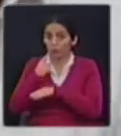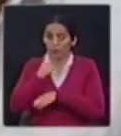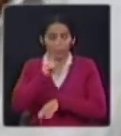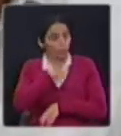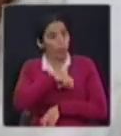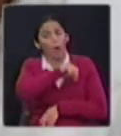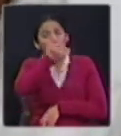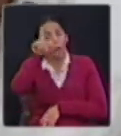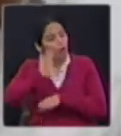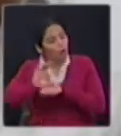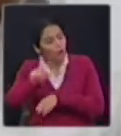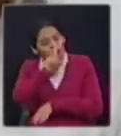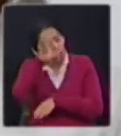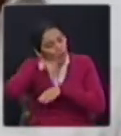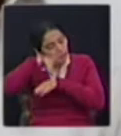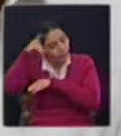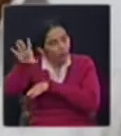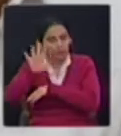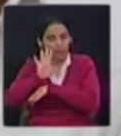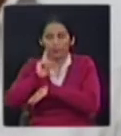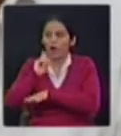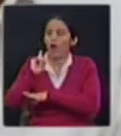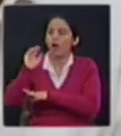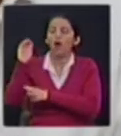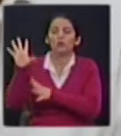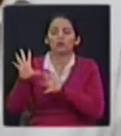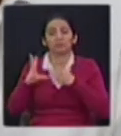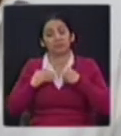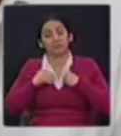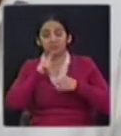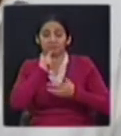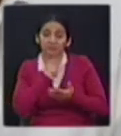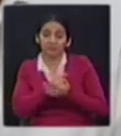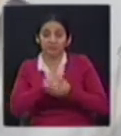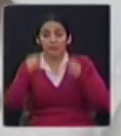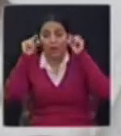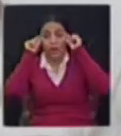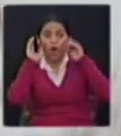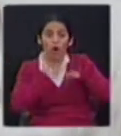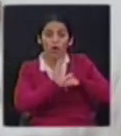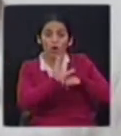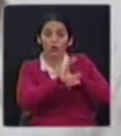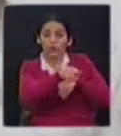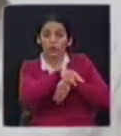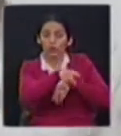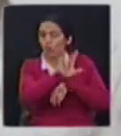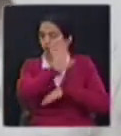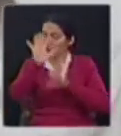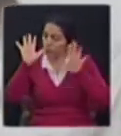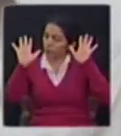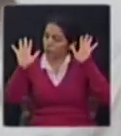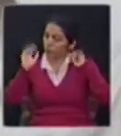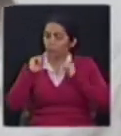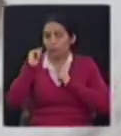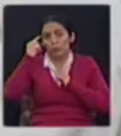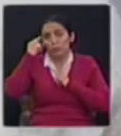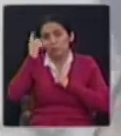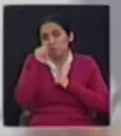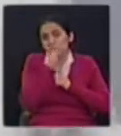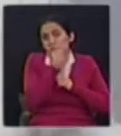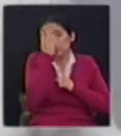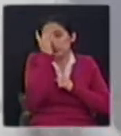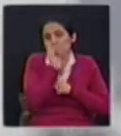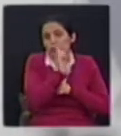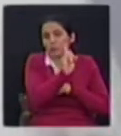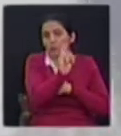puedo dar una opinión. Yo creo que el señor Lasso tiene que hacer él como candidato lo que tiene que hacer para atraer los